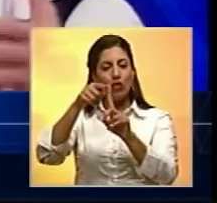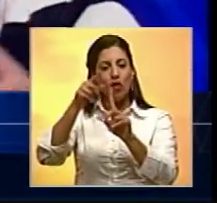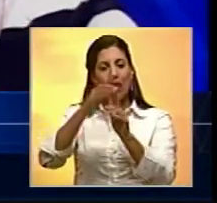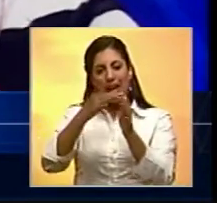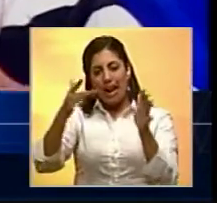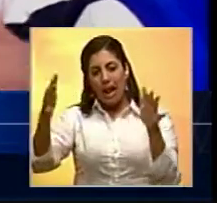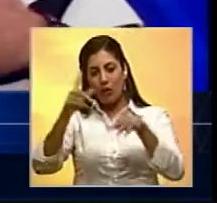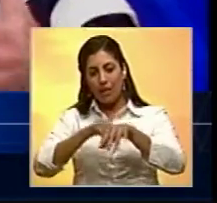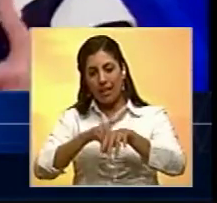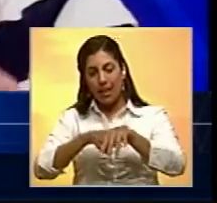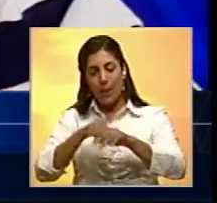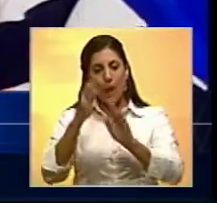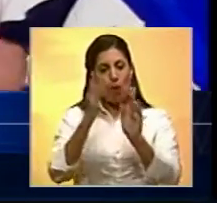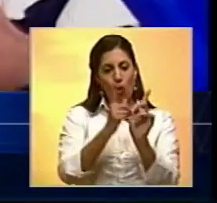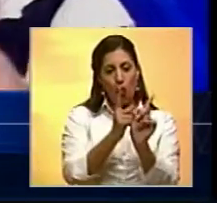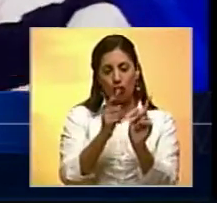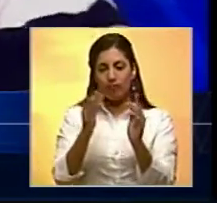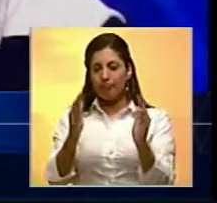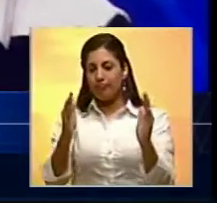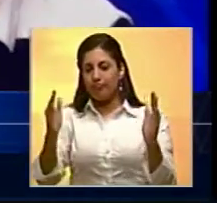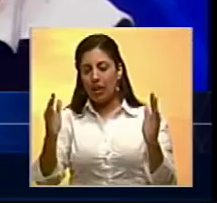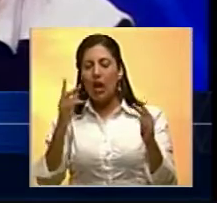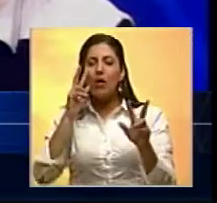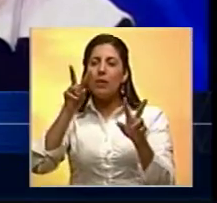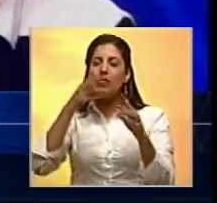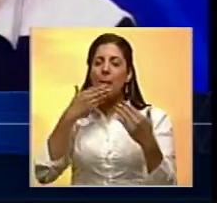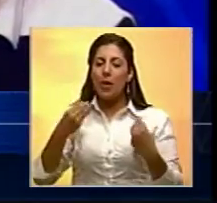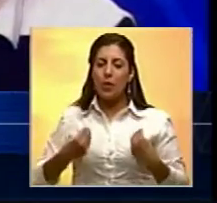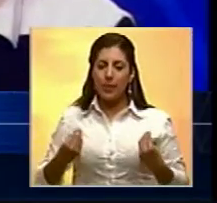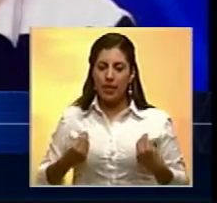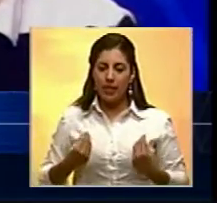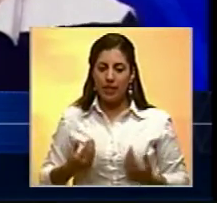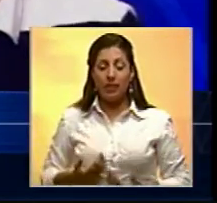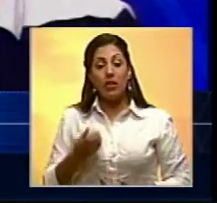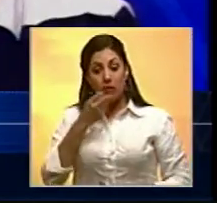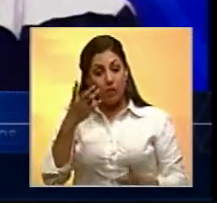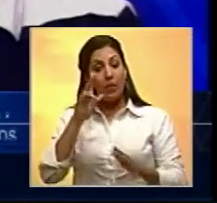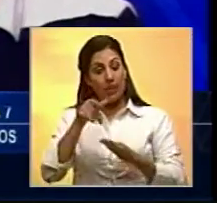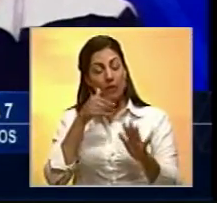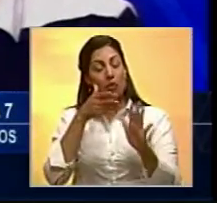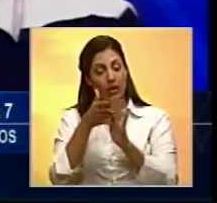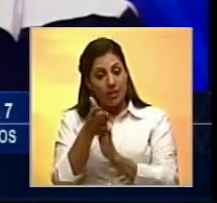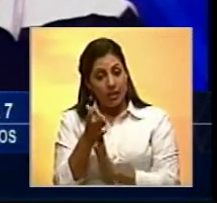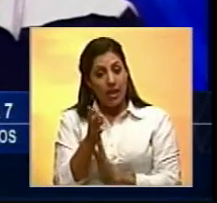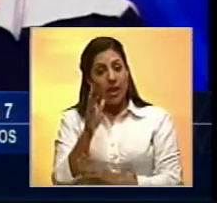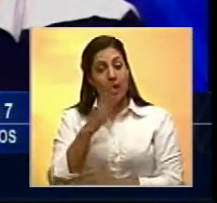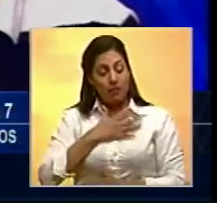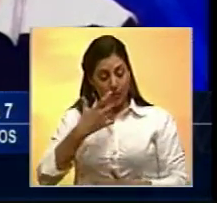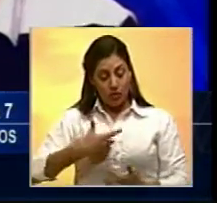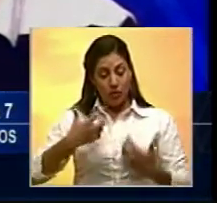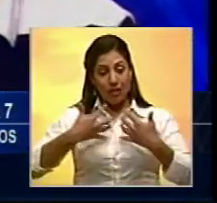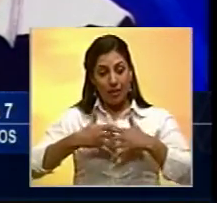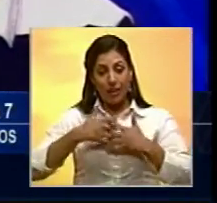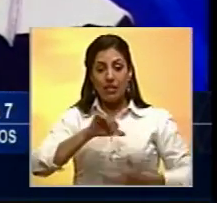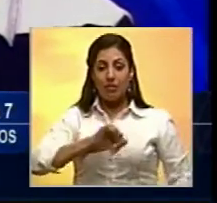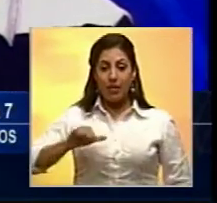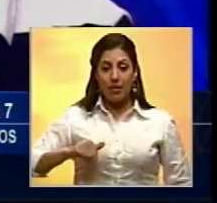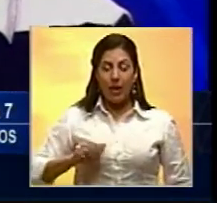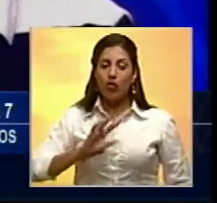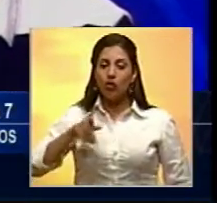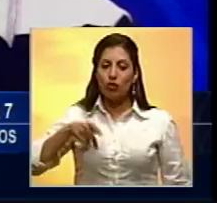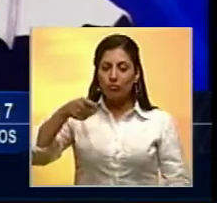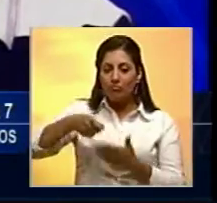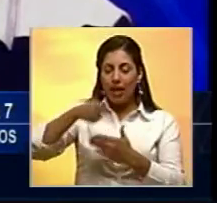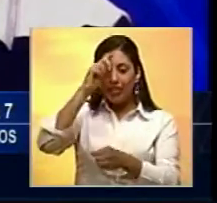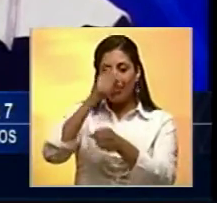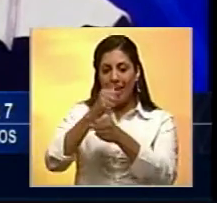largo plazo, a mediano plazo, de tener una visión en su vida. Vollmer también enfatizó que como empresas privadas generar